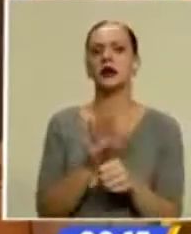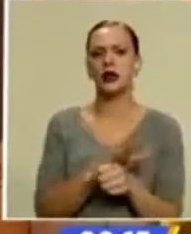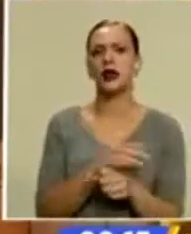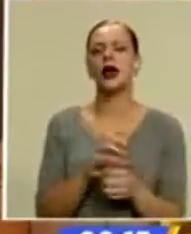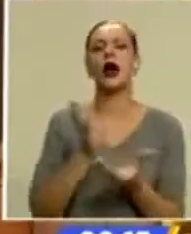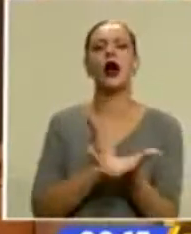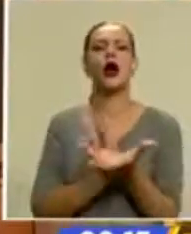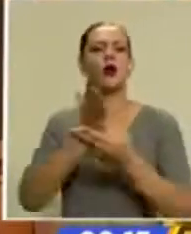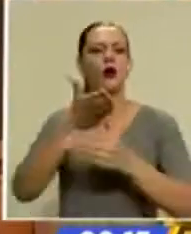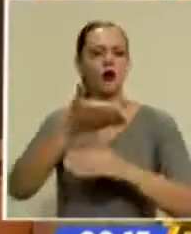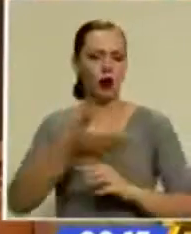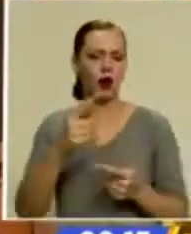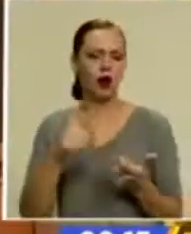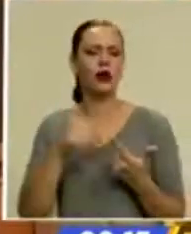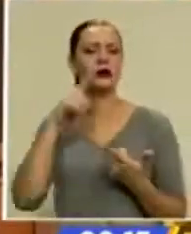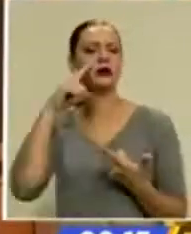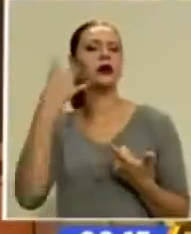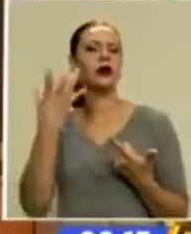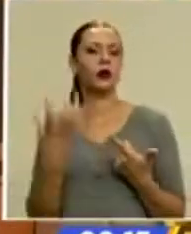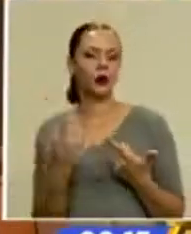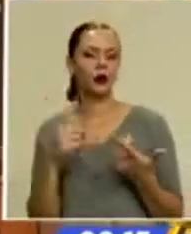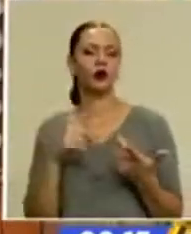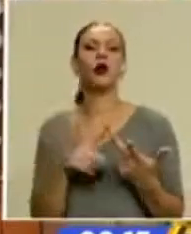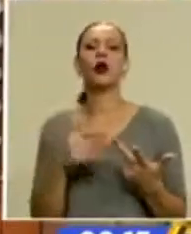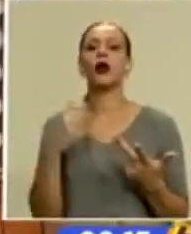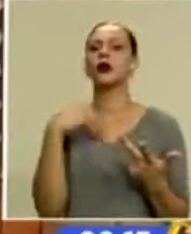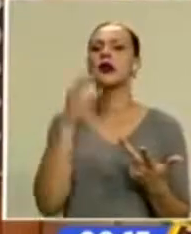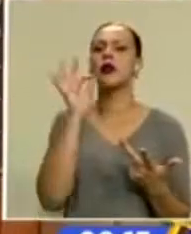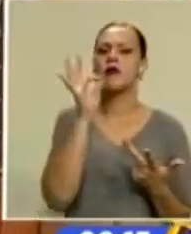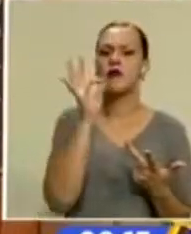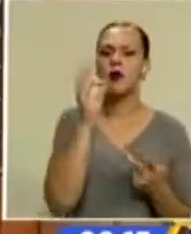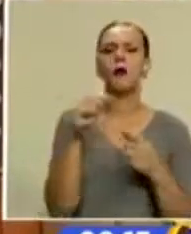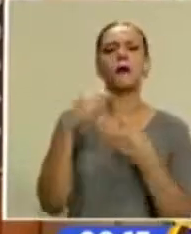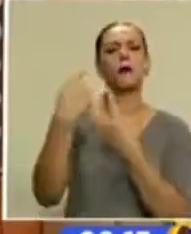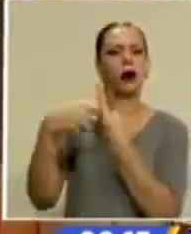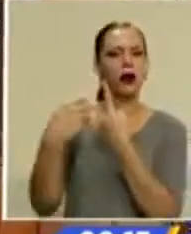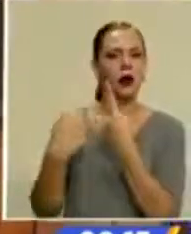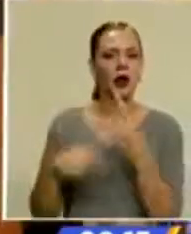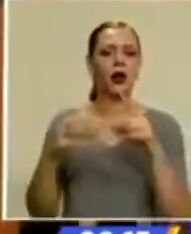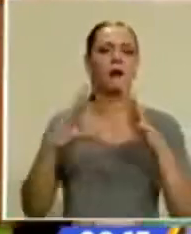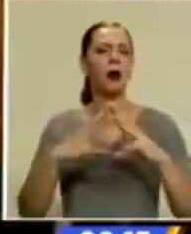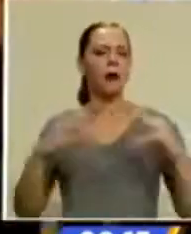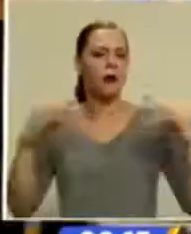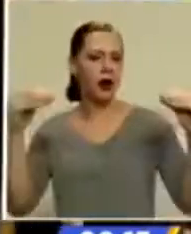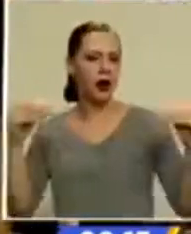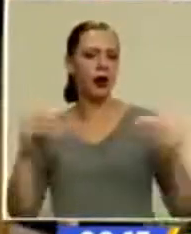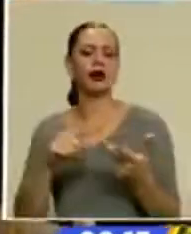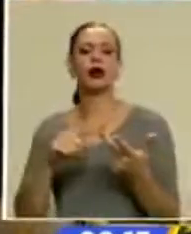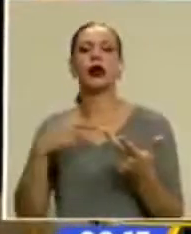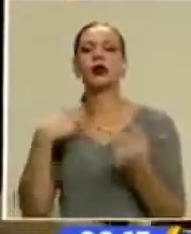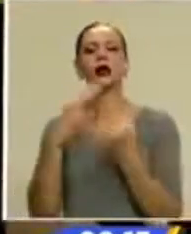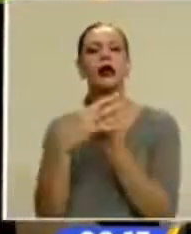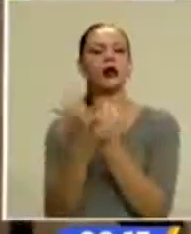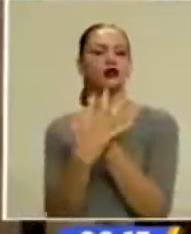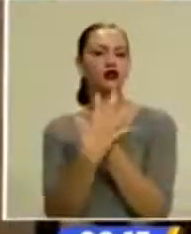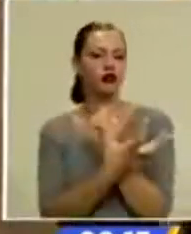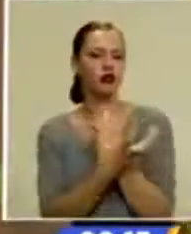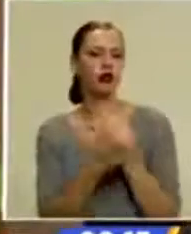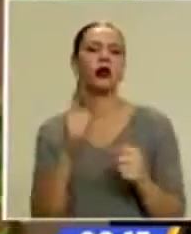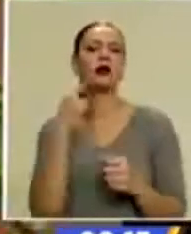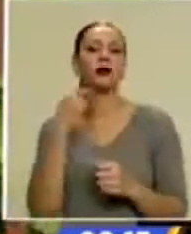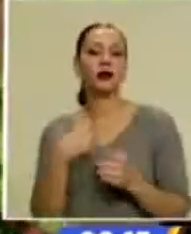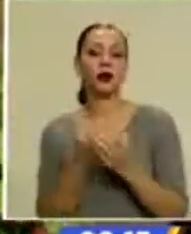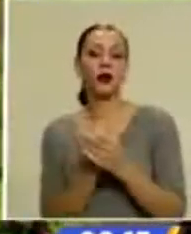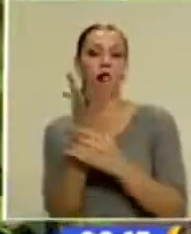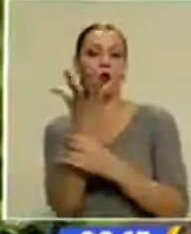de aguacates, de cebolla, tiene frutas como bananos, papayas, tiene lechuga, tiene